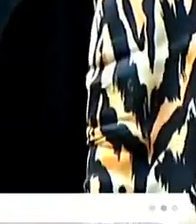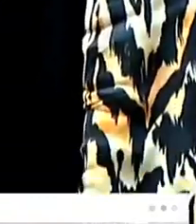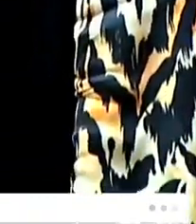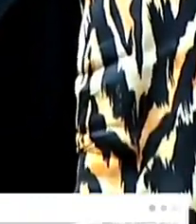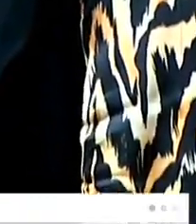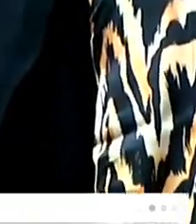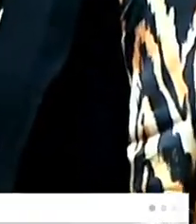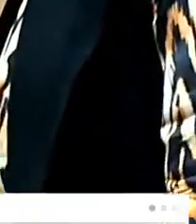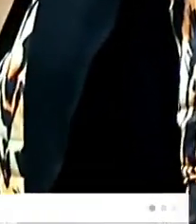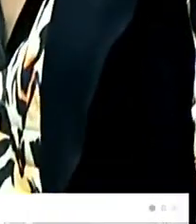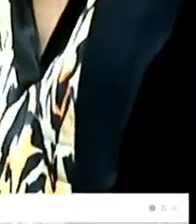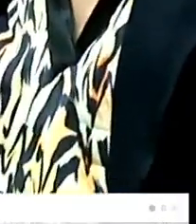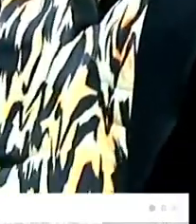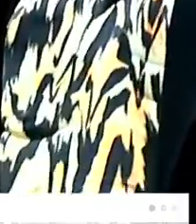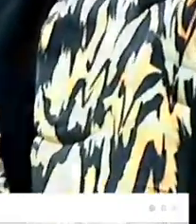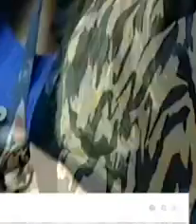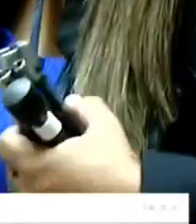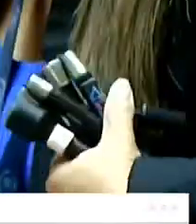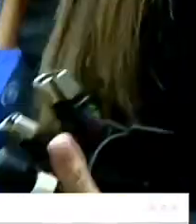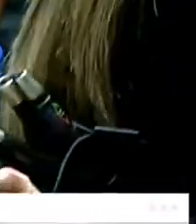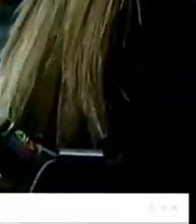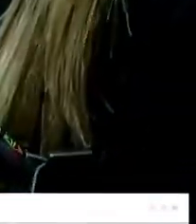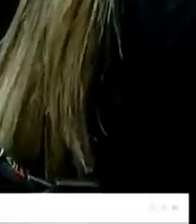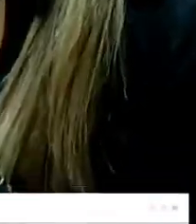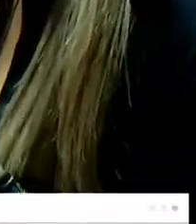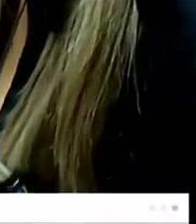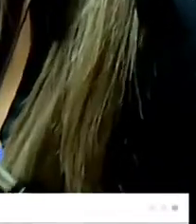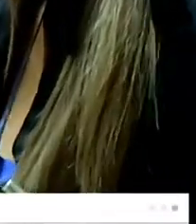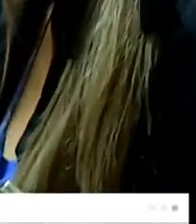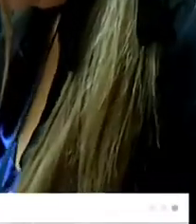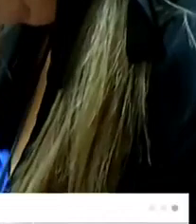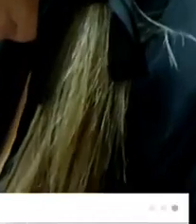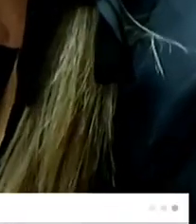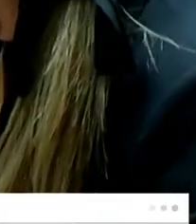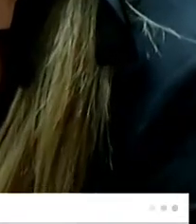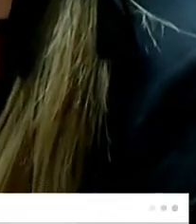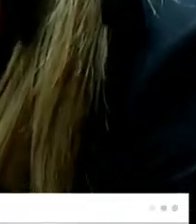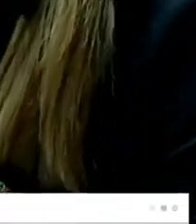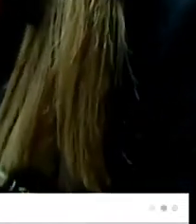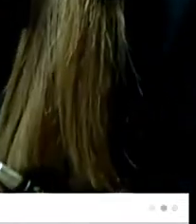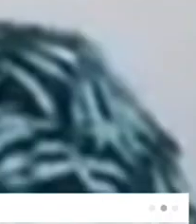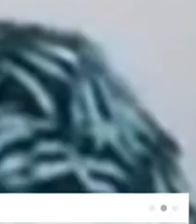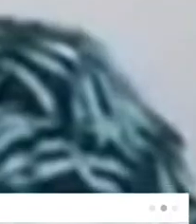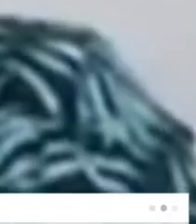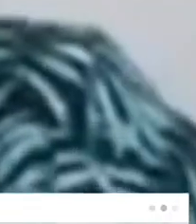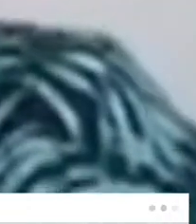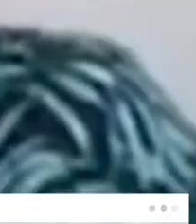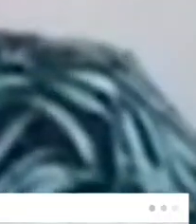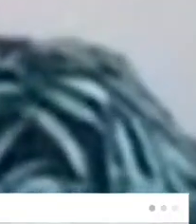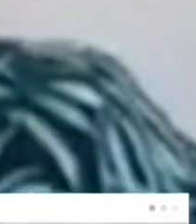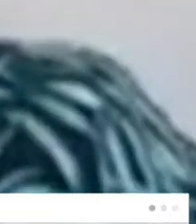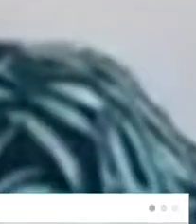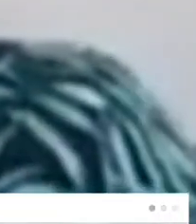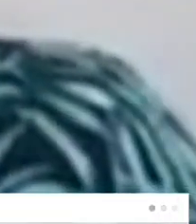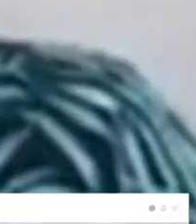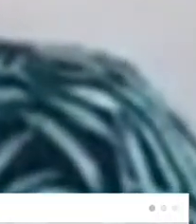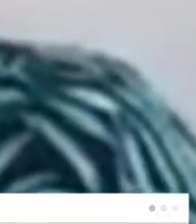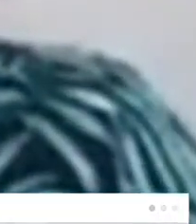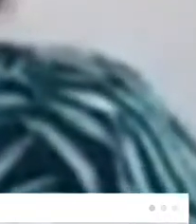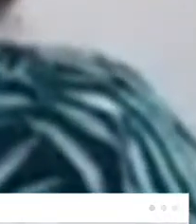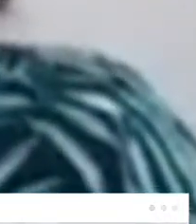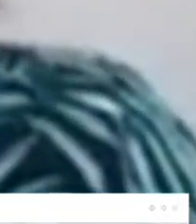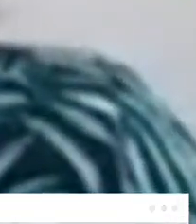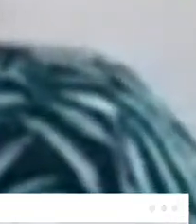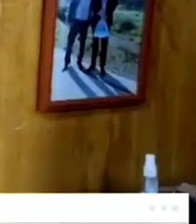Descargos de la parlamentaria Fabiola Campillay en la sala del Senado, evidente molestia ante la acusación de la diputada María Luisa Cordero, quien insistió